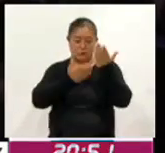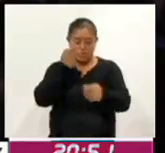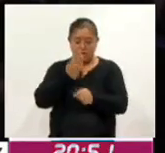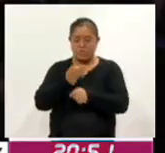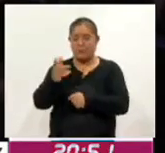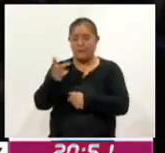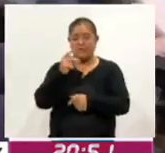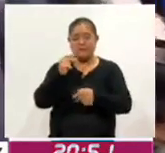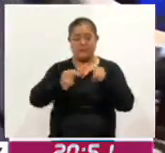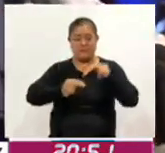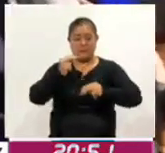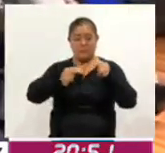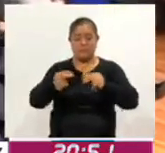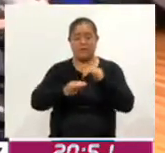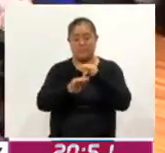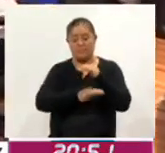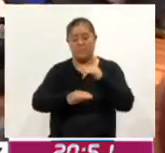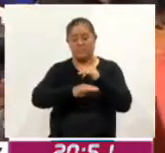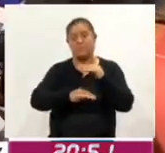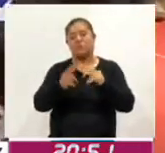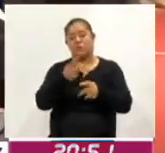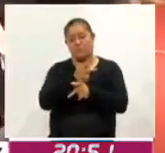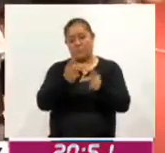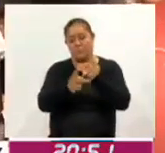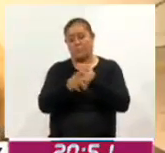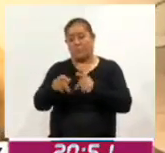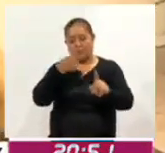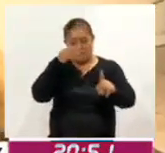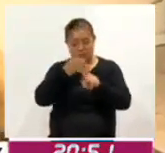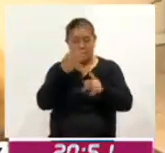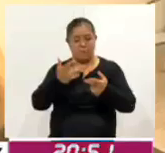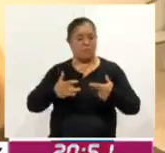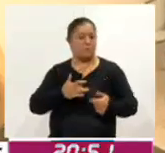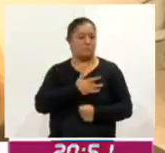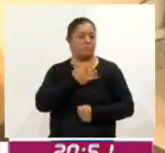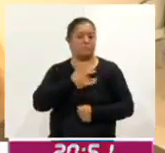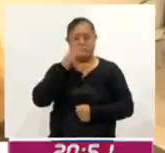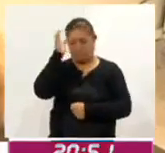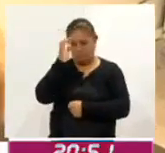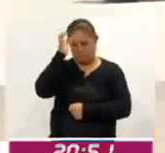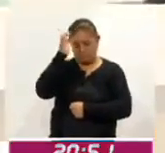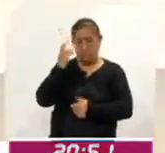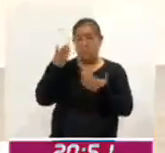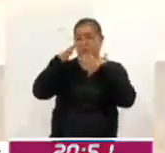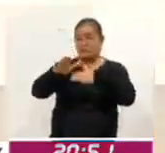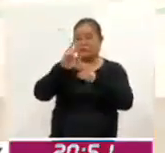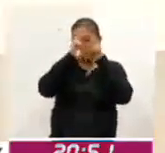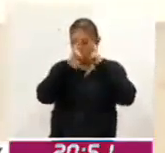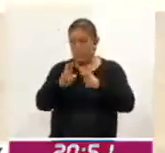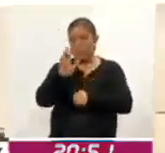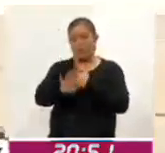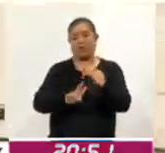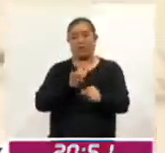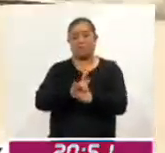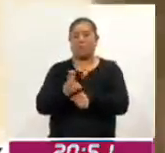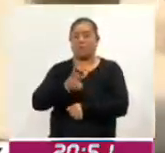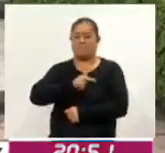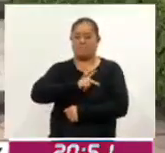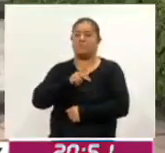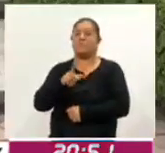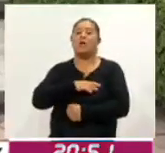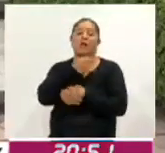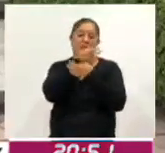medio superior, con el objetivo de concientizarlos y sensibilizarlos sobre el respeto a los animales de compañía, informó la titular de la